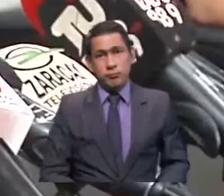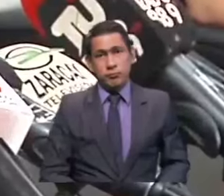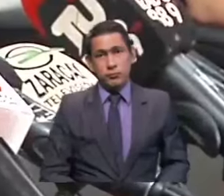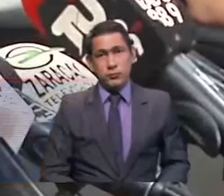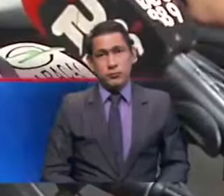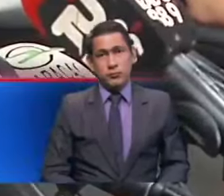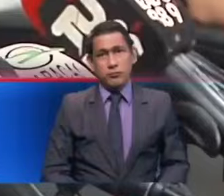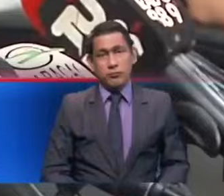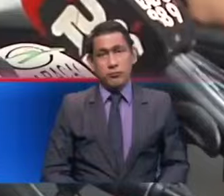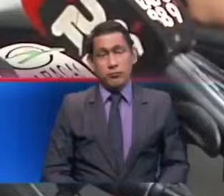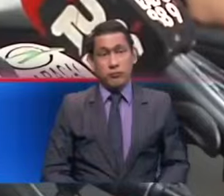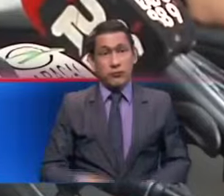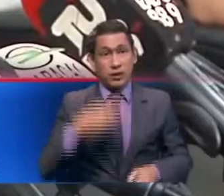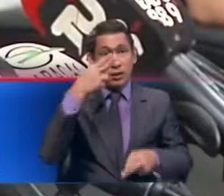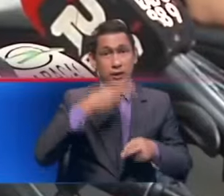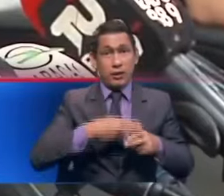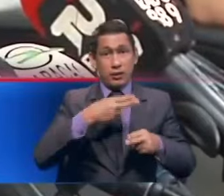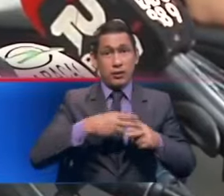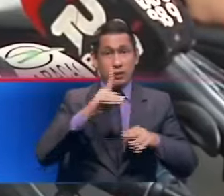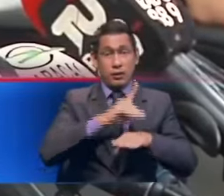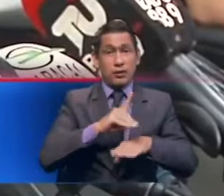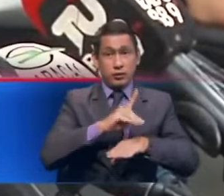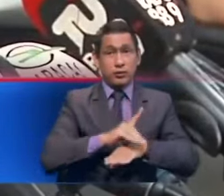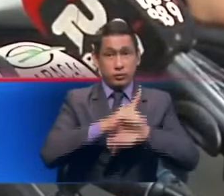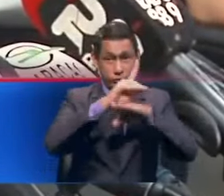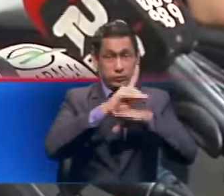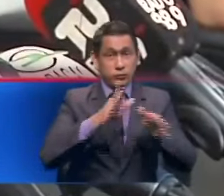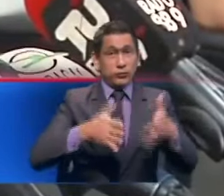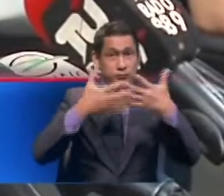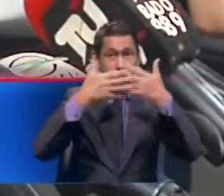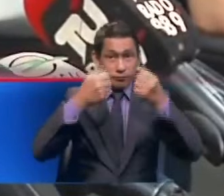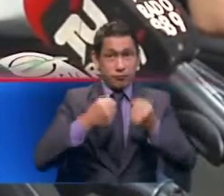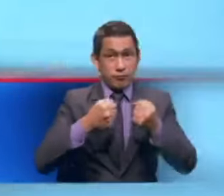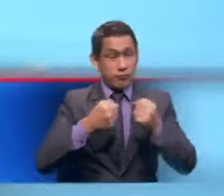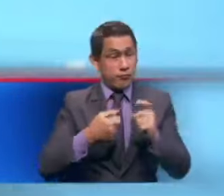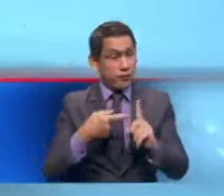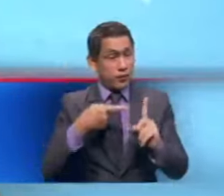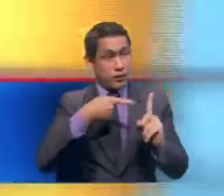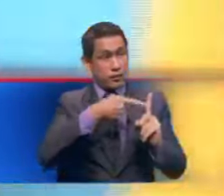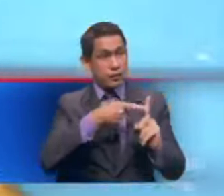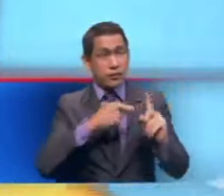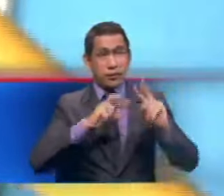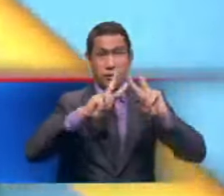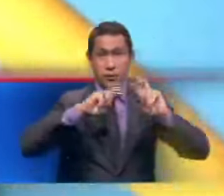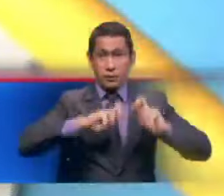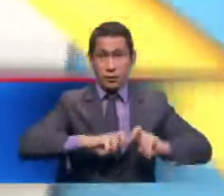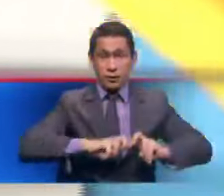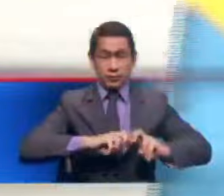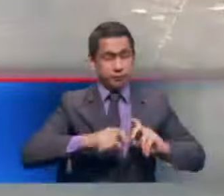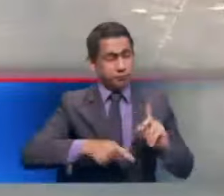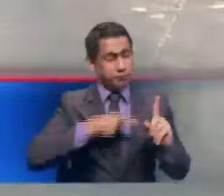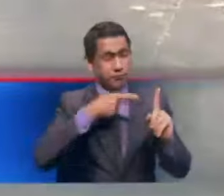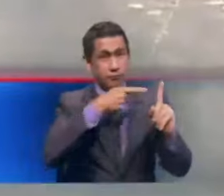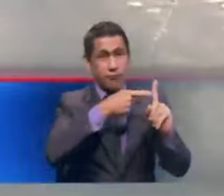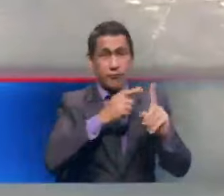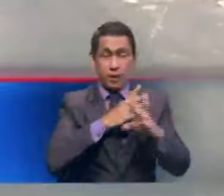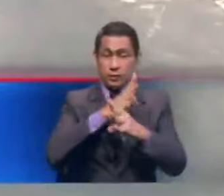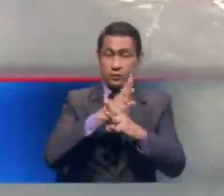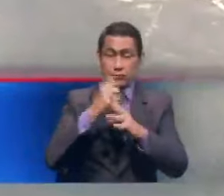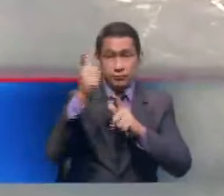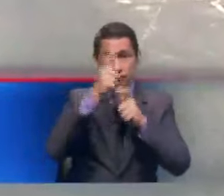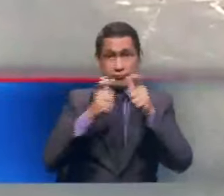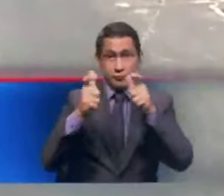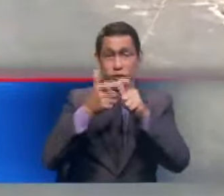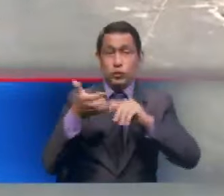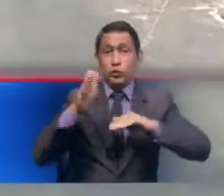El exdirector del SNAI, procesado por delincuencia organizada dentro del caso Metástasis, Pablo R., en ampliación de su versión ante la Fiscalía General del Estado